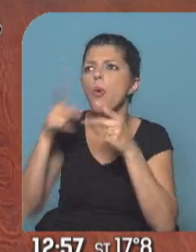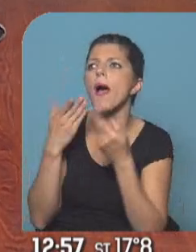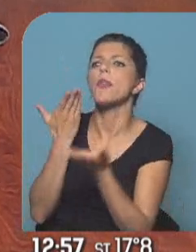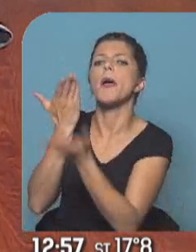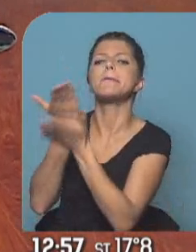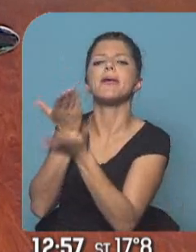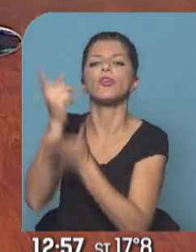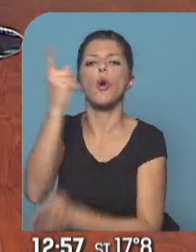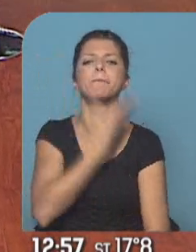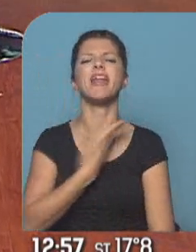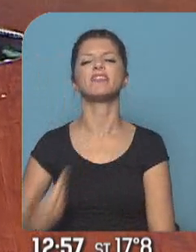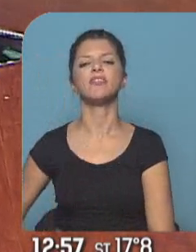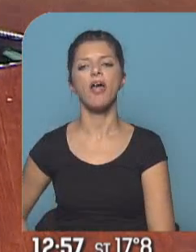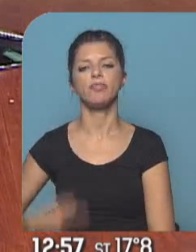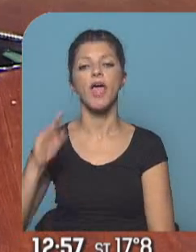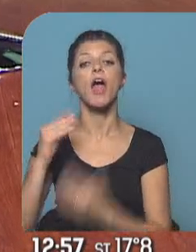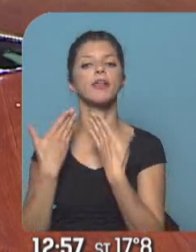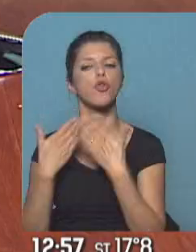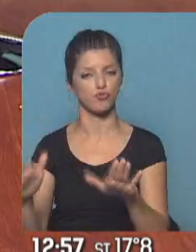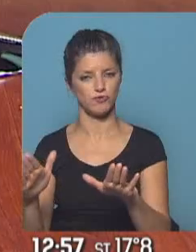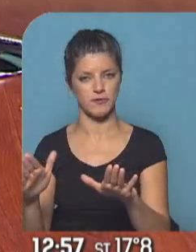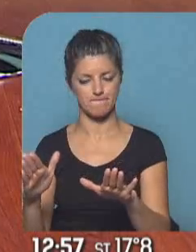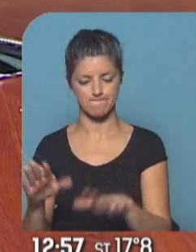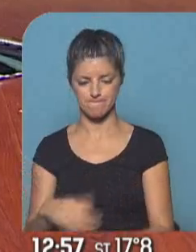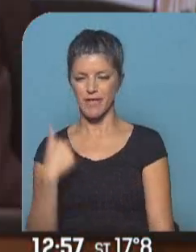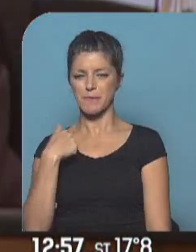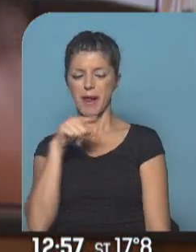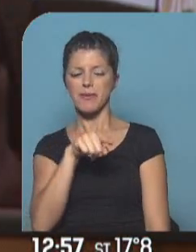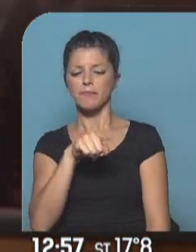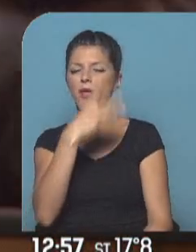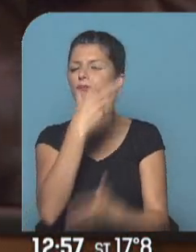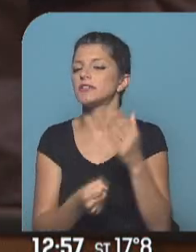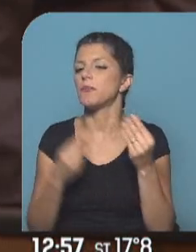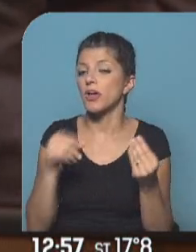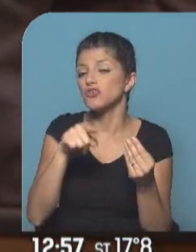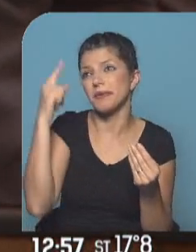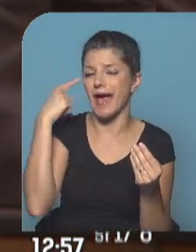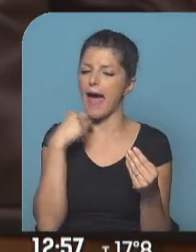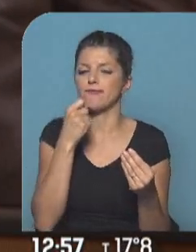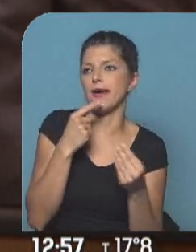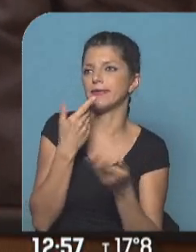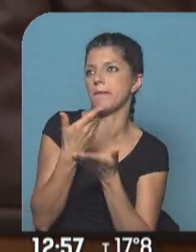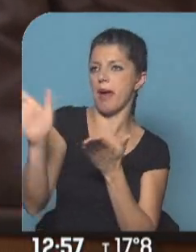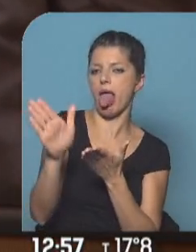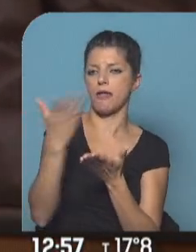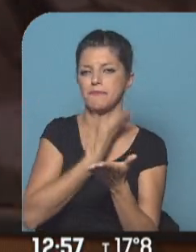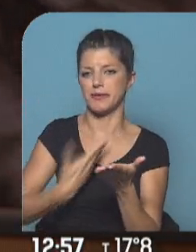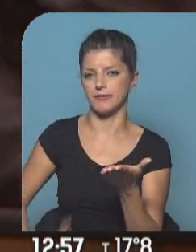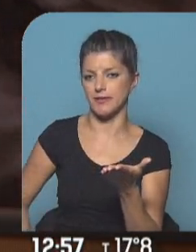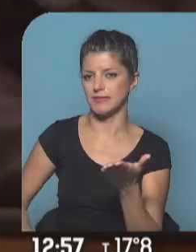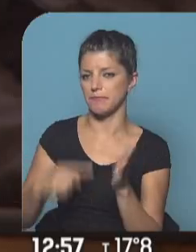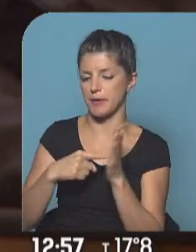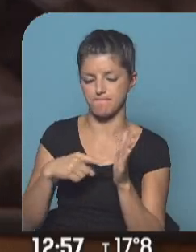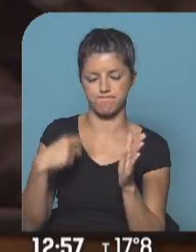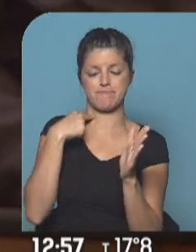Maduro, que además hubo, yo creo, un error de la oposición de creer que era fácil sacar a Maduro también. Entonces me parece que el problema es que se fue